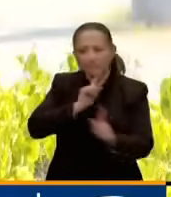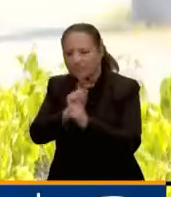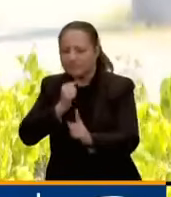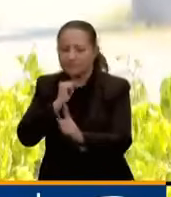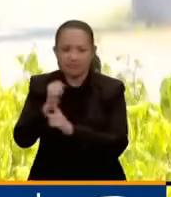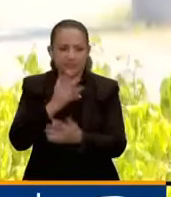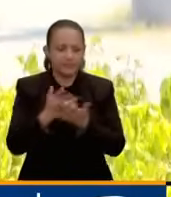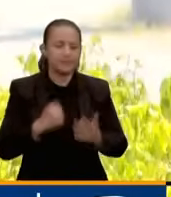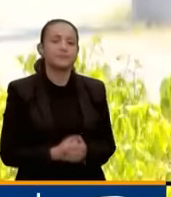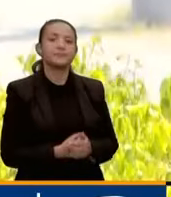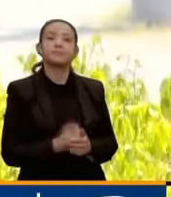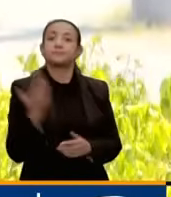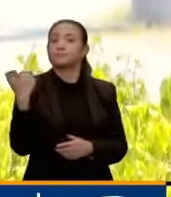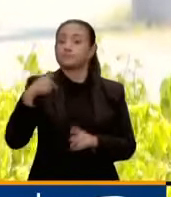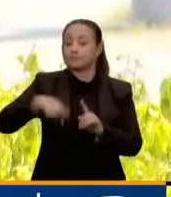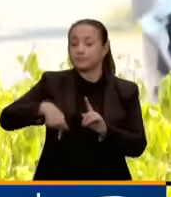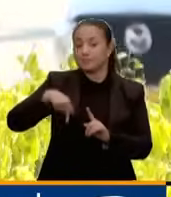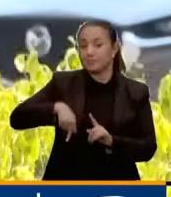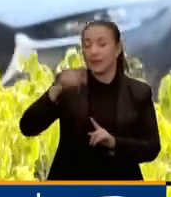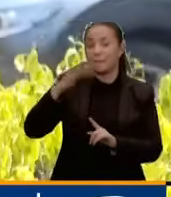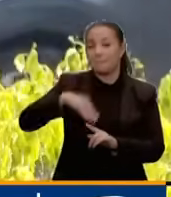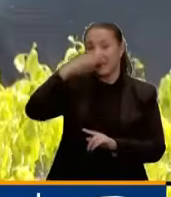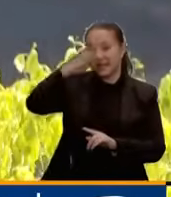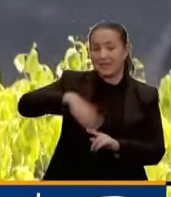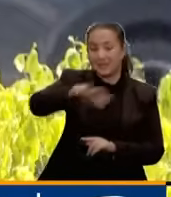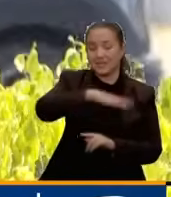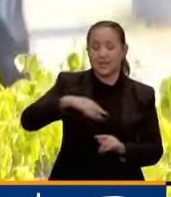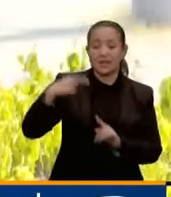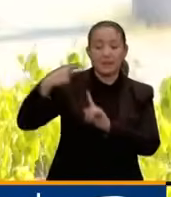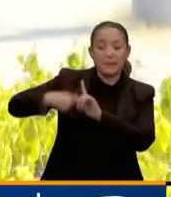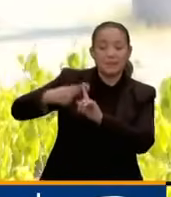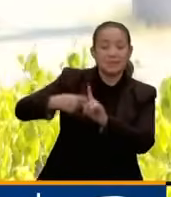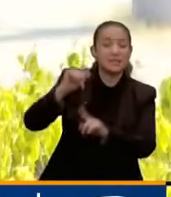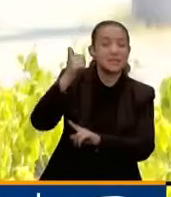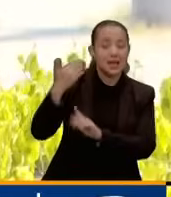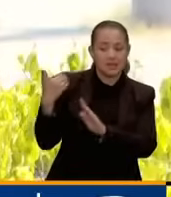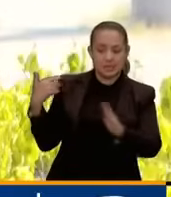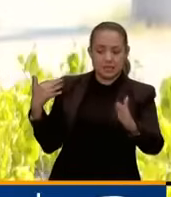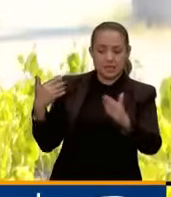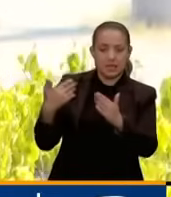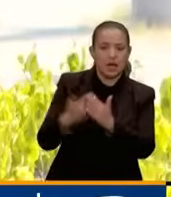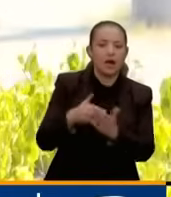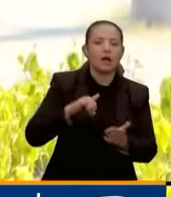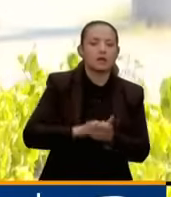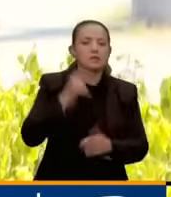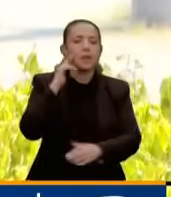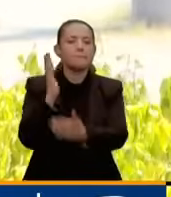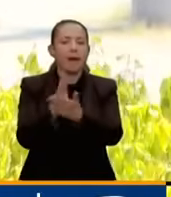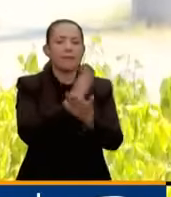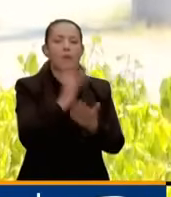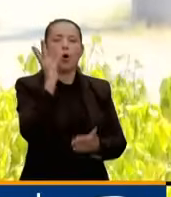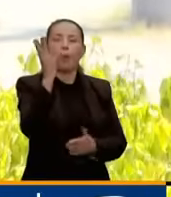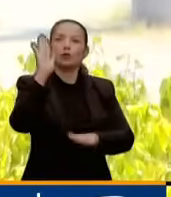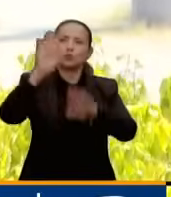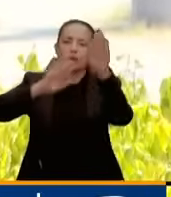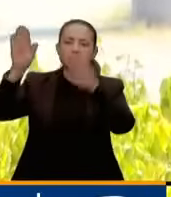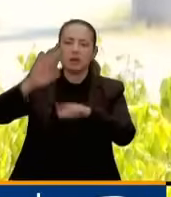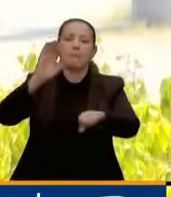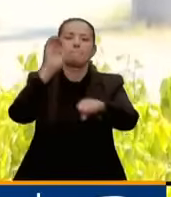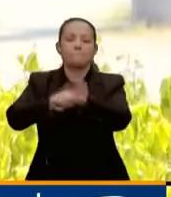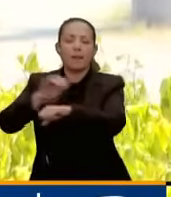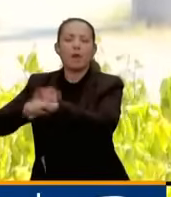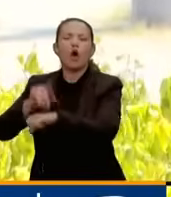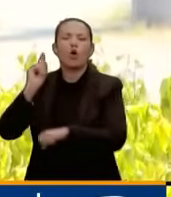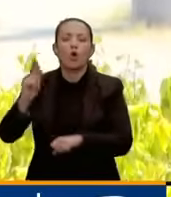En los últimos 10 meses en la ciudad de Medellín han sido capturados 4 extranjeros, al parecer por delitos relacionados con la